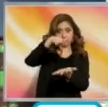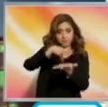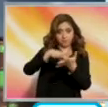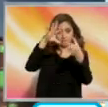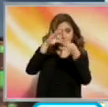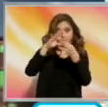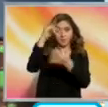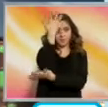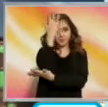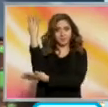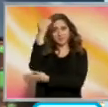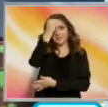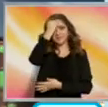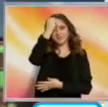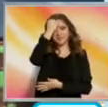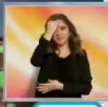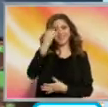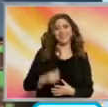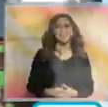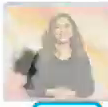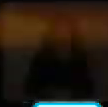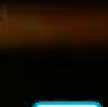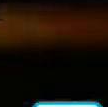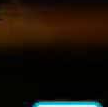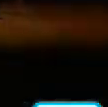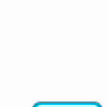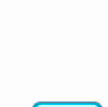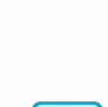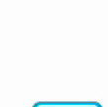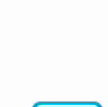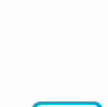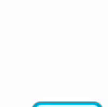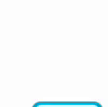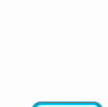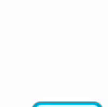de Chapultepec, aquí en Tercera Llamada.